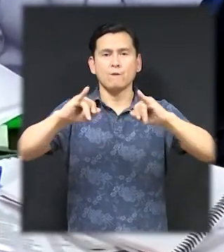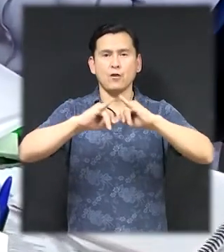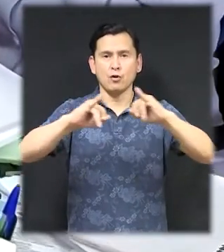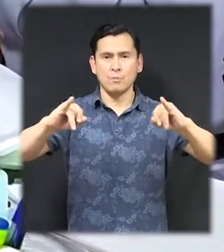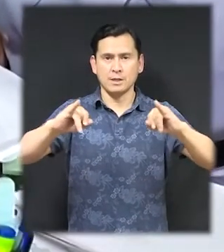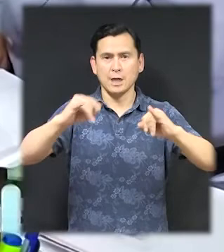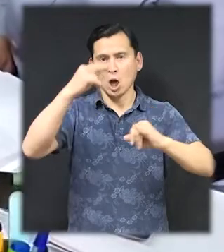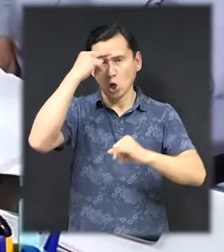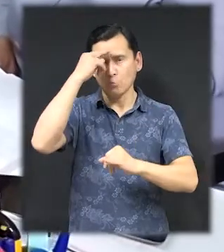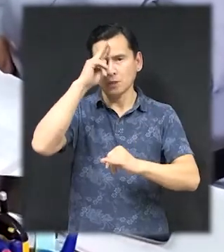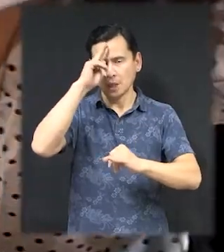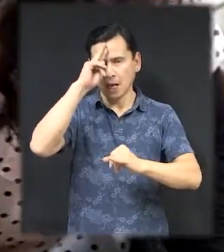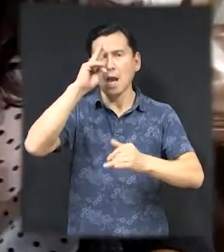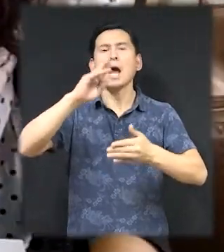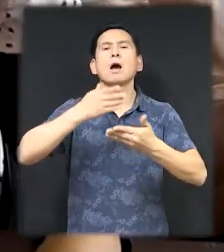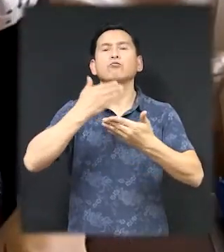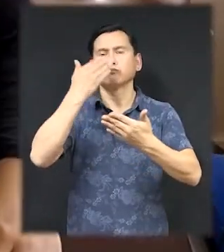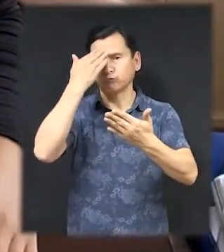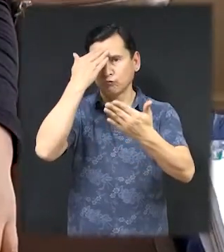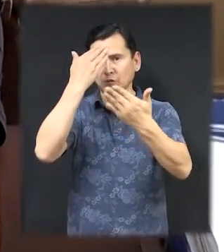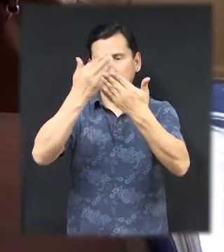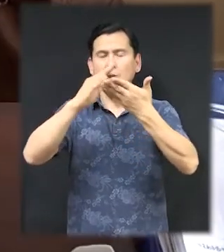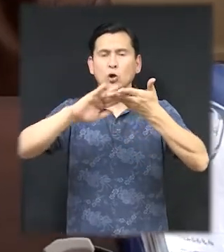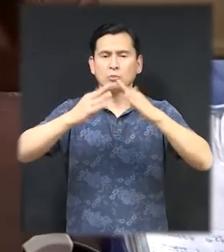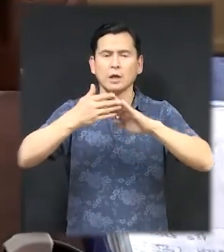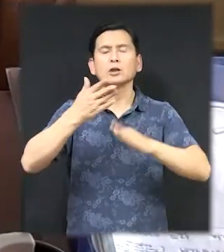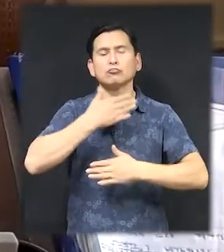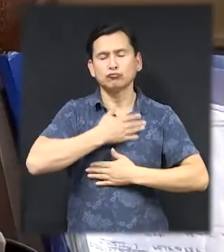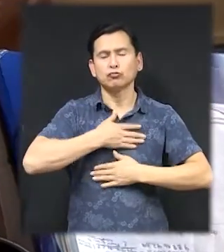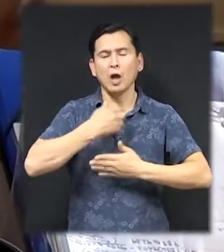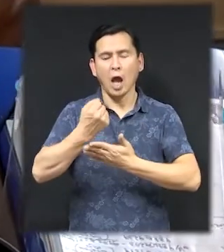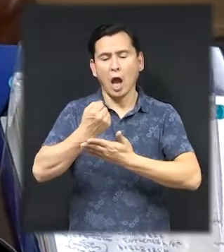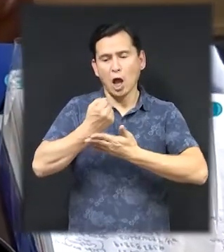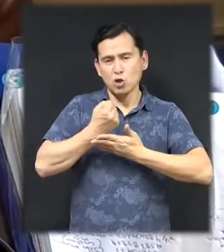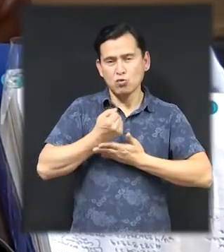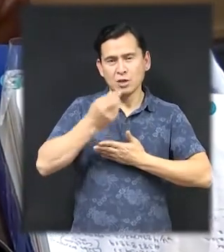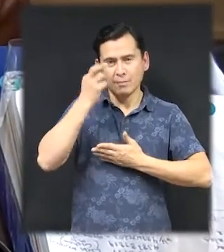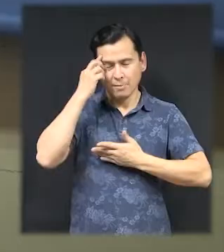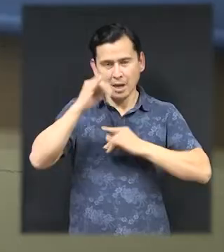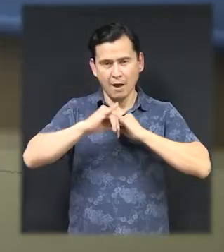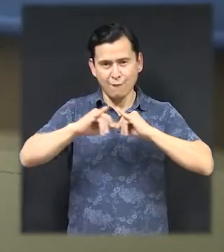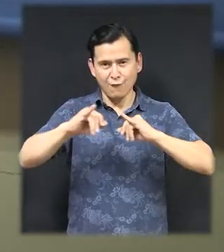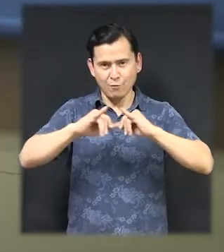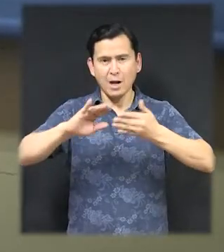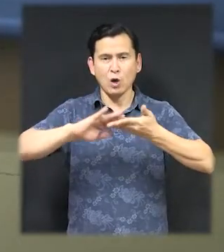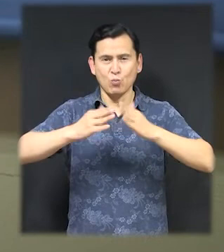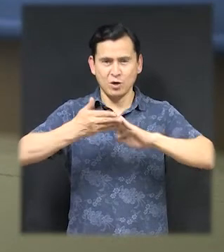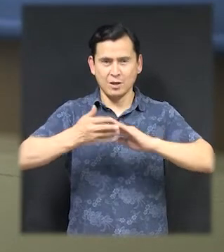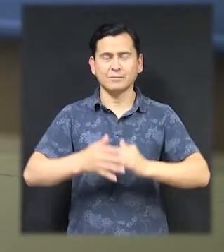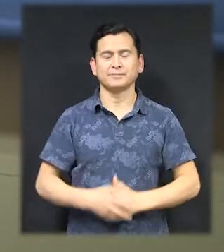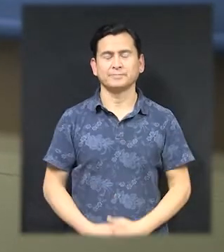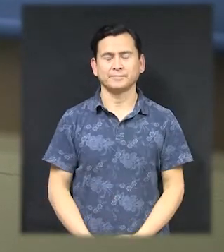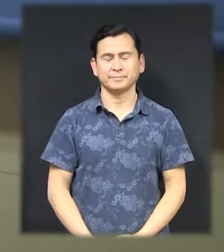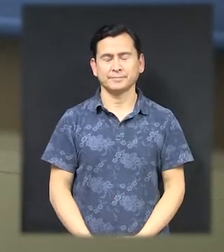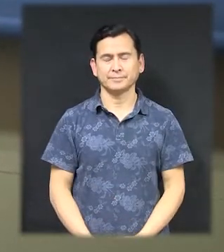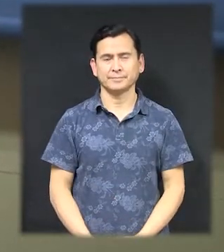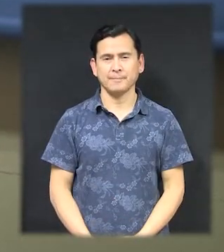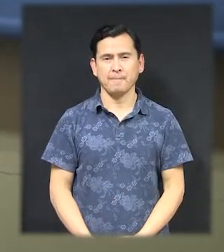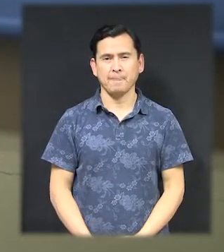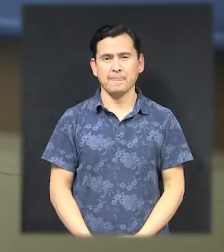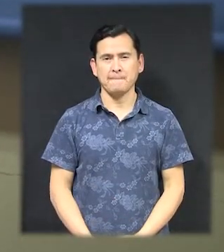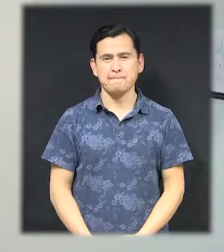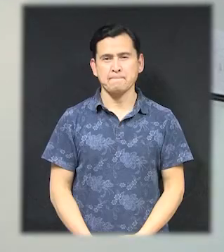que durante décadas nos costó mucho trabajo el poder educar a la gente para